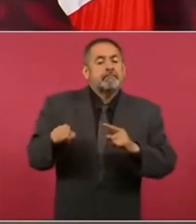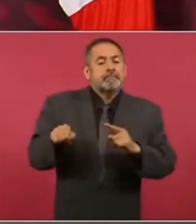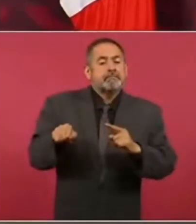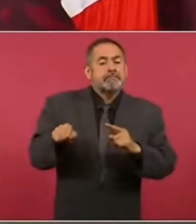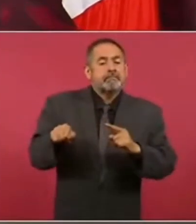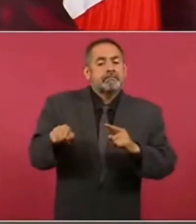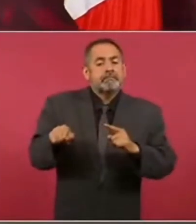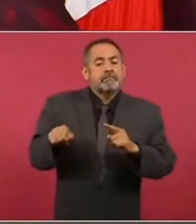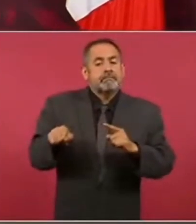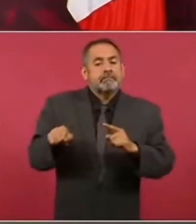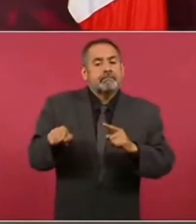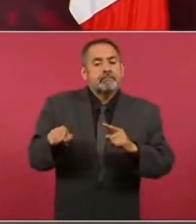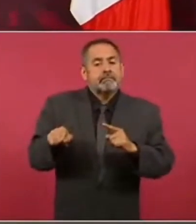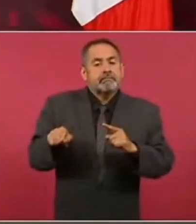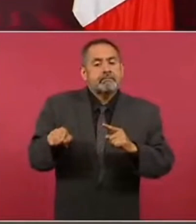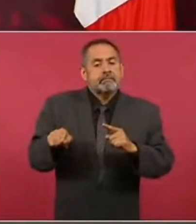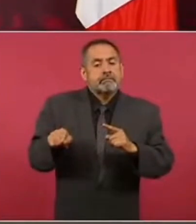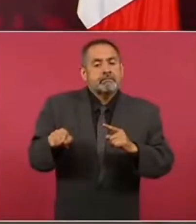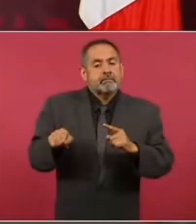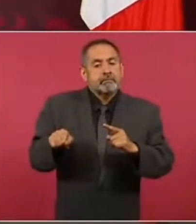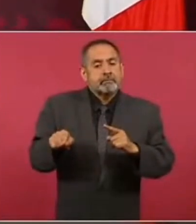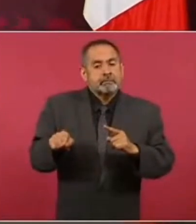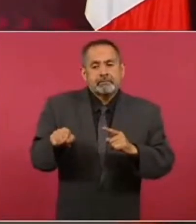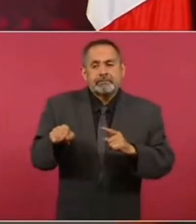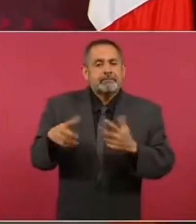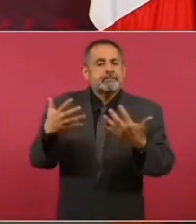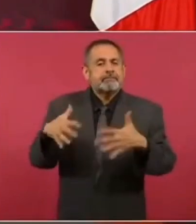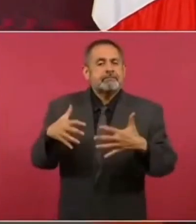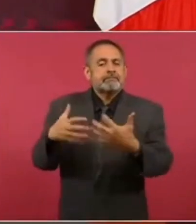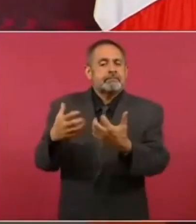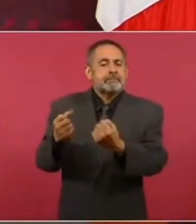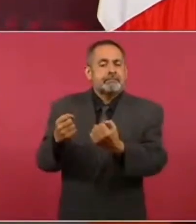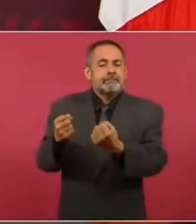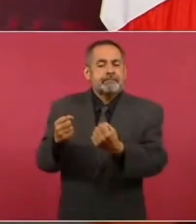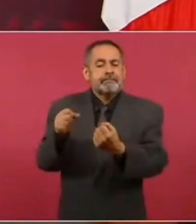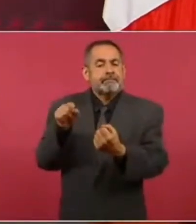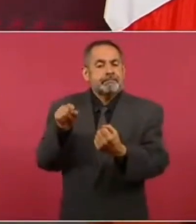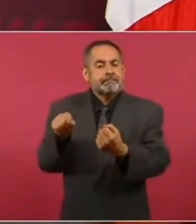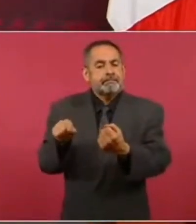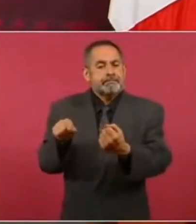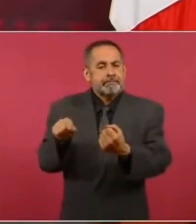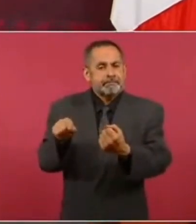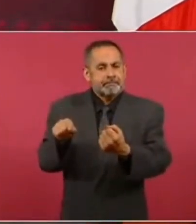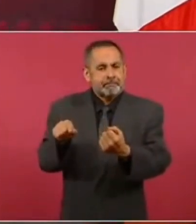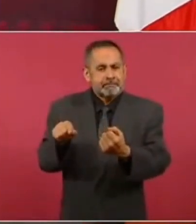de la empresa lechera